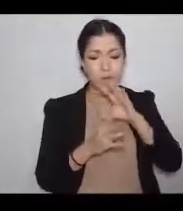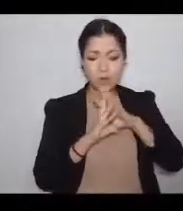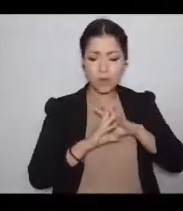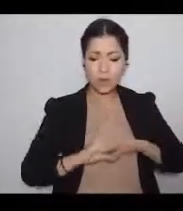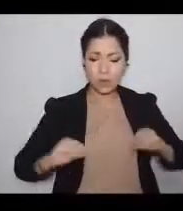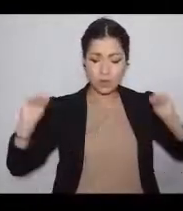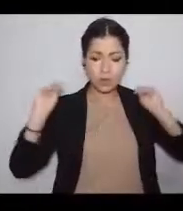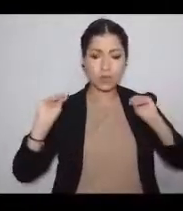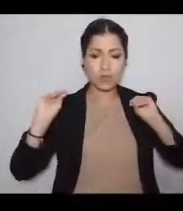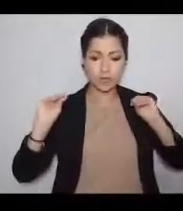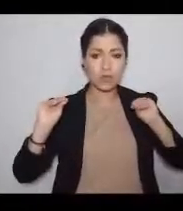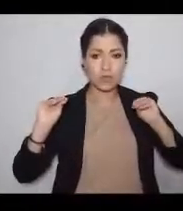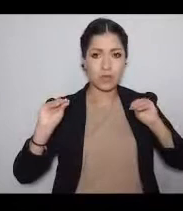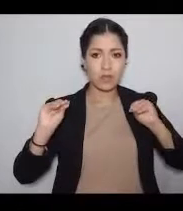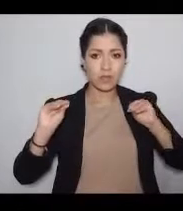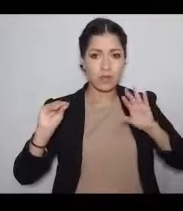masaje